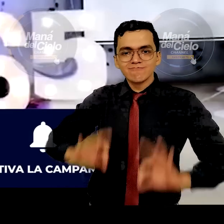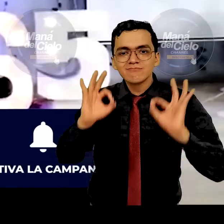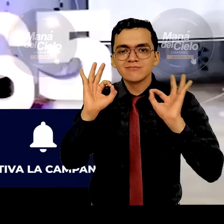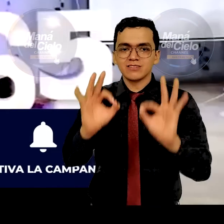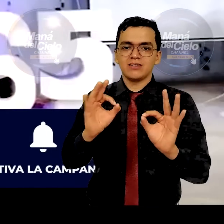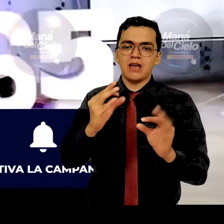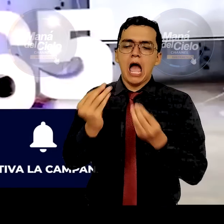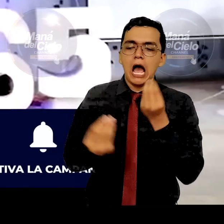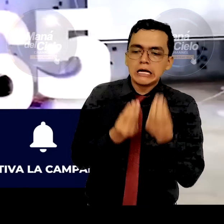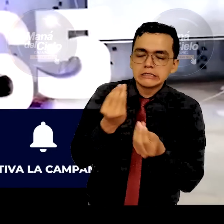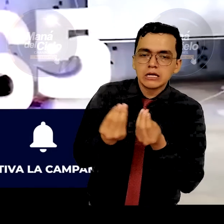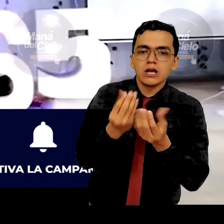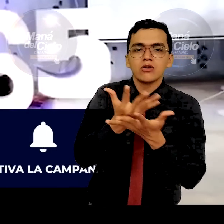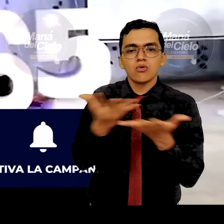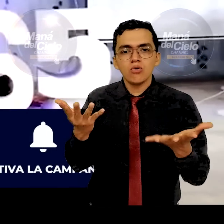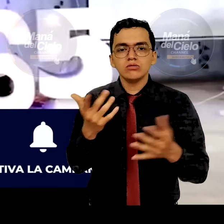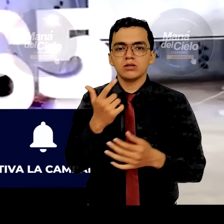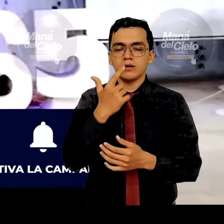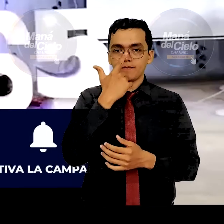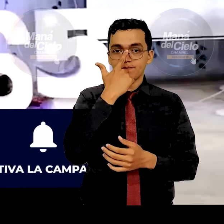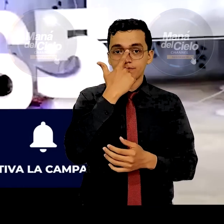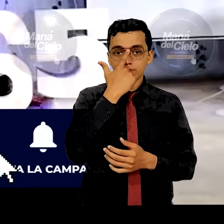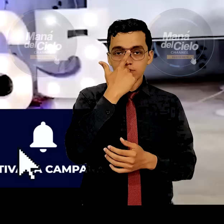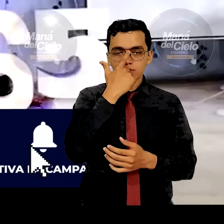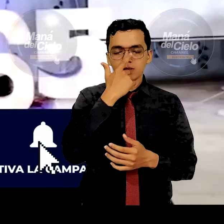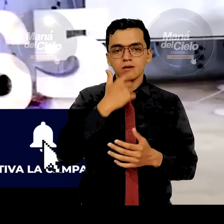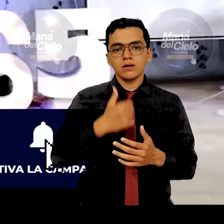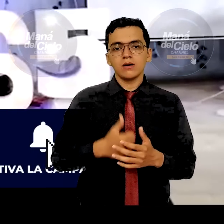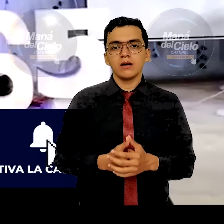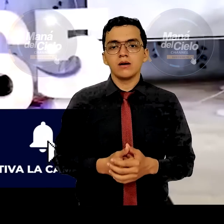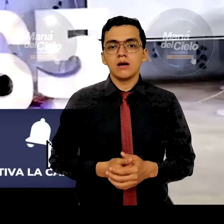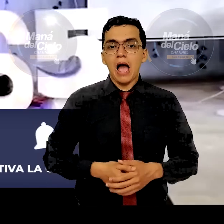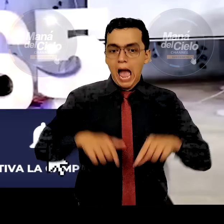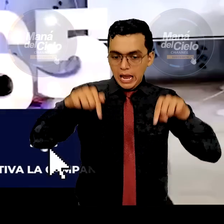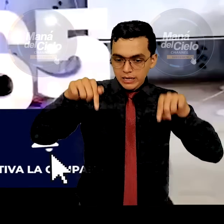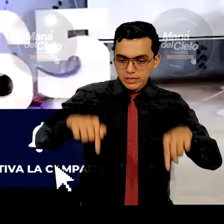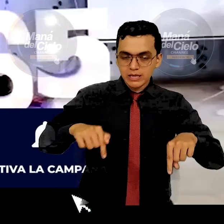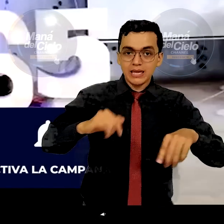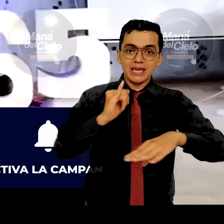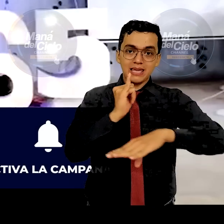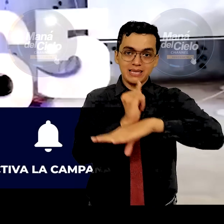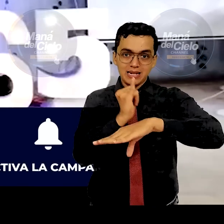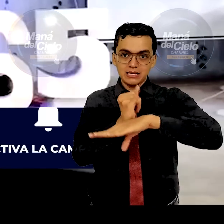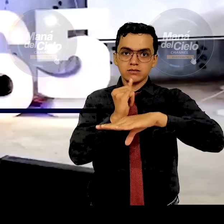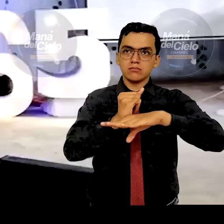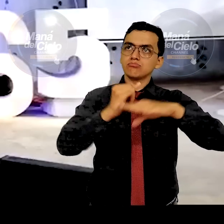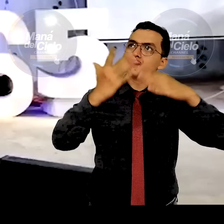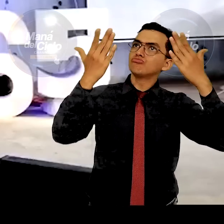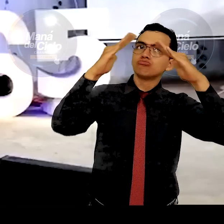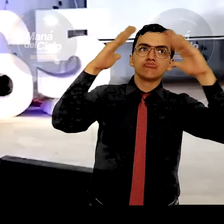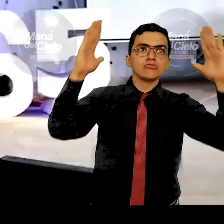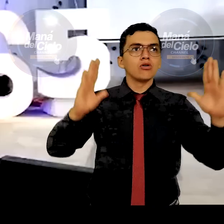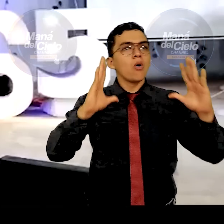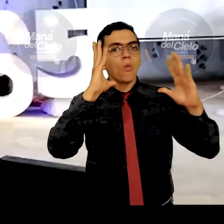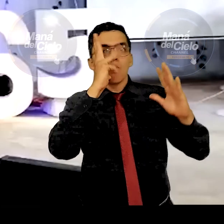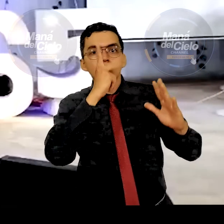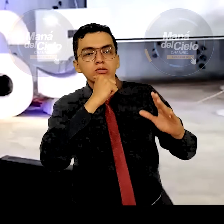Este templo no se hizo pensando en que ustedes tienen plata, porque no hay ricos.